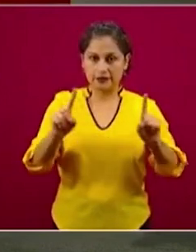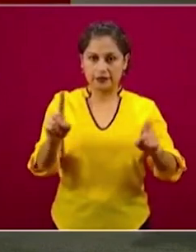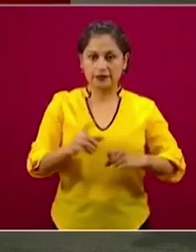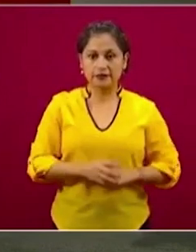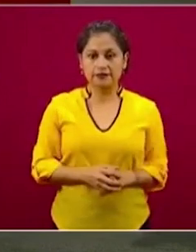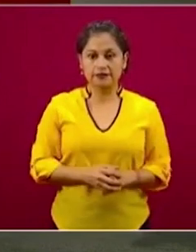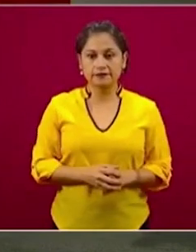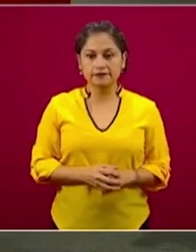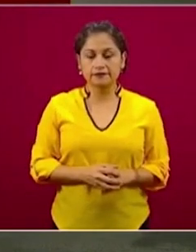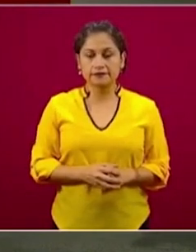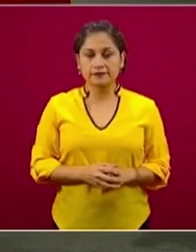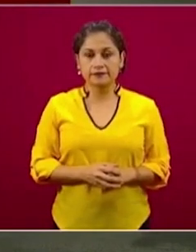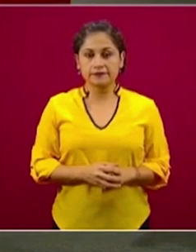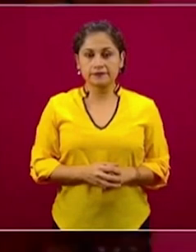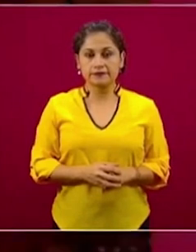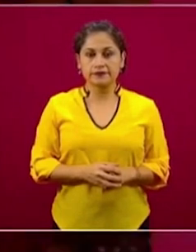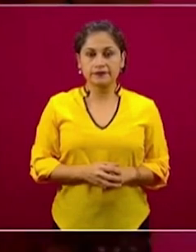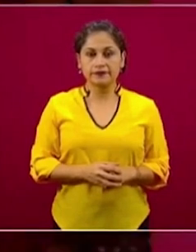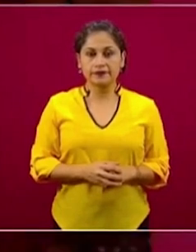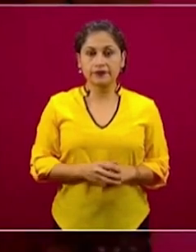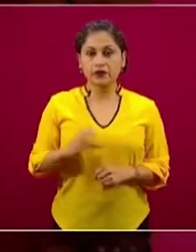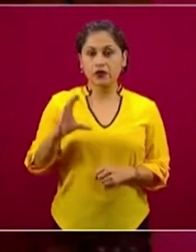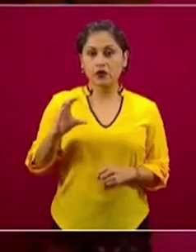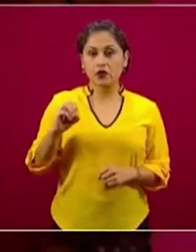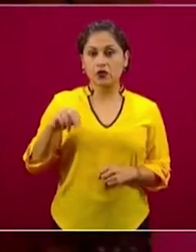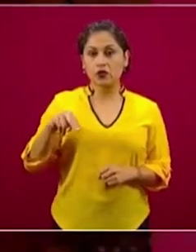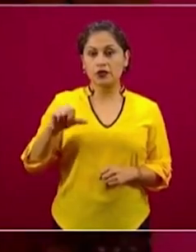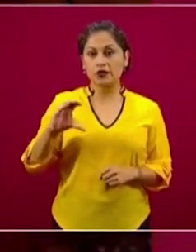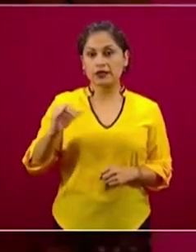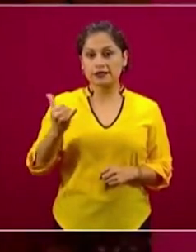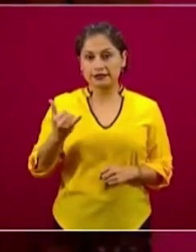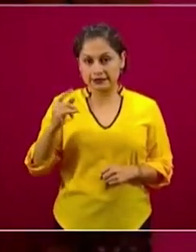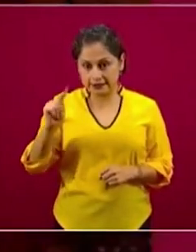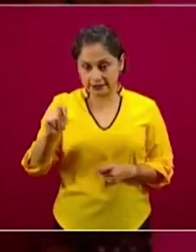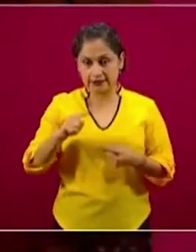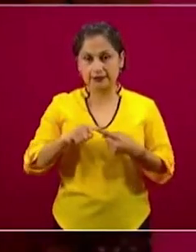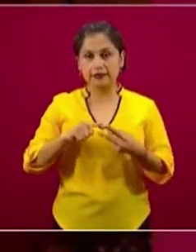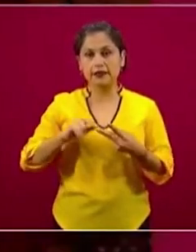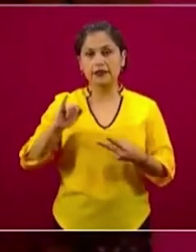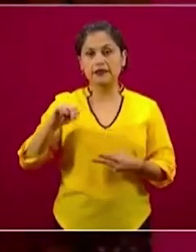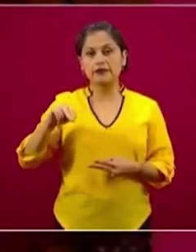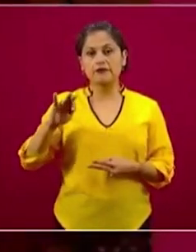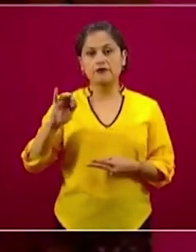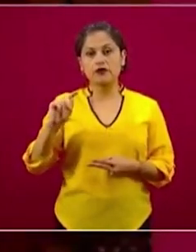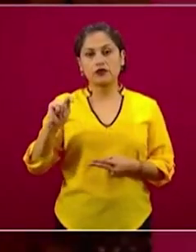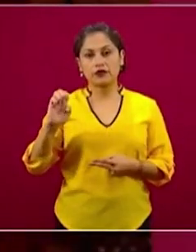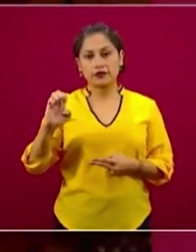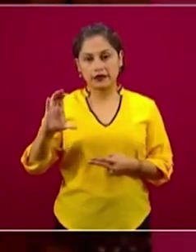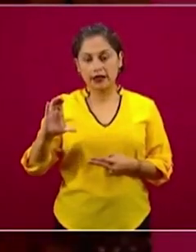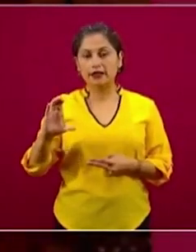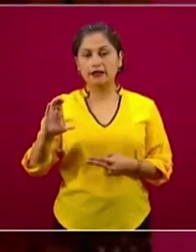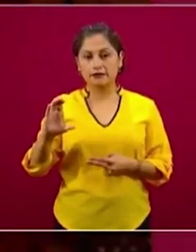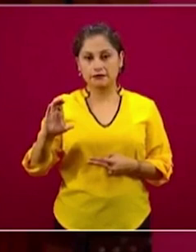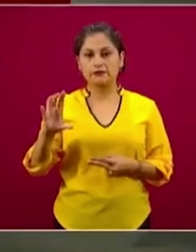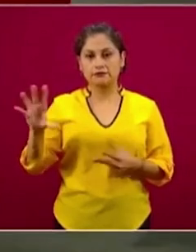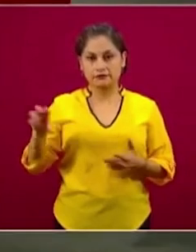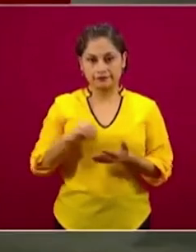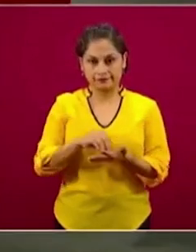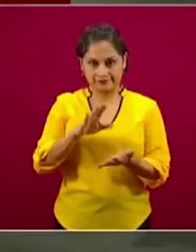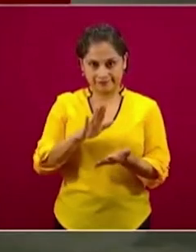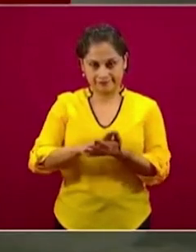lo agrupa el equipo de conacyt de infotec y tiene como dije tres fuentes de información la